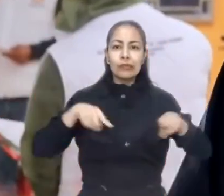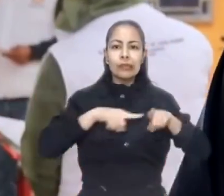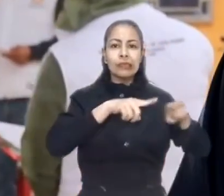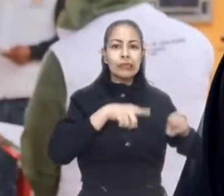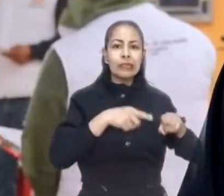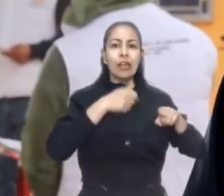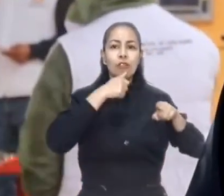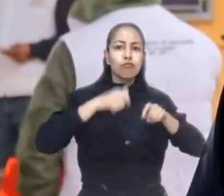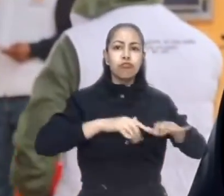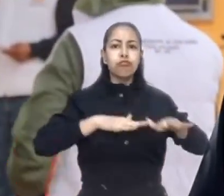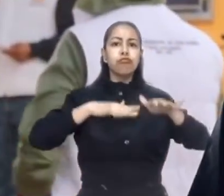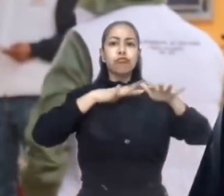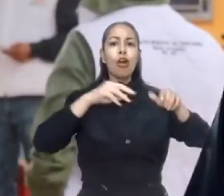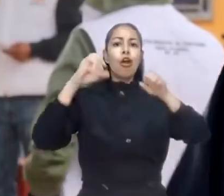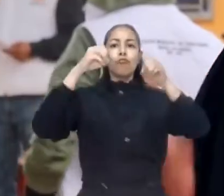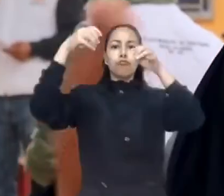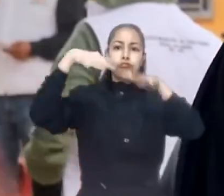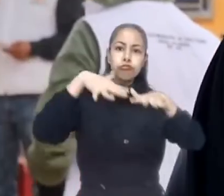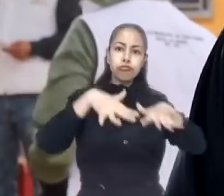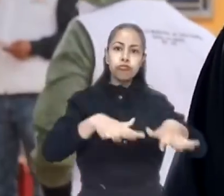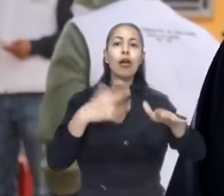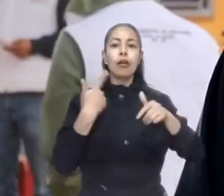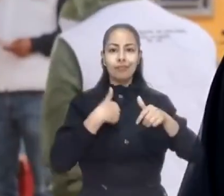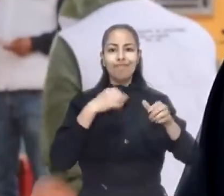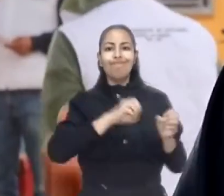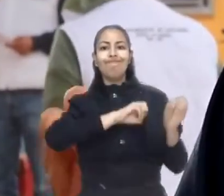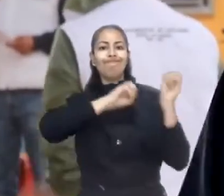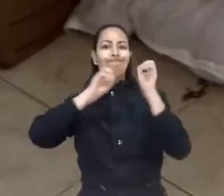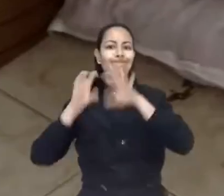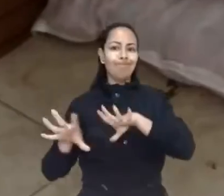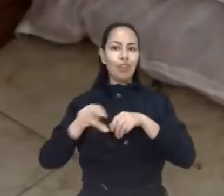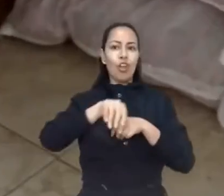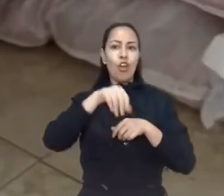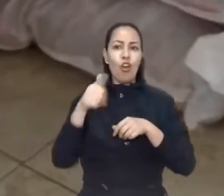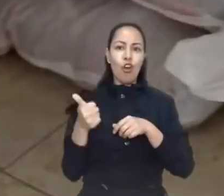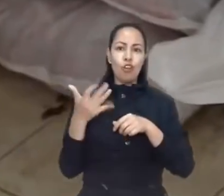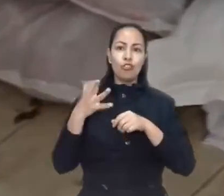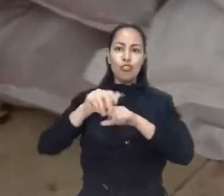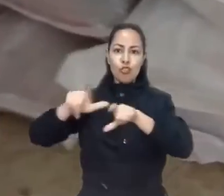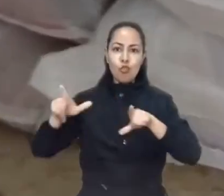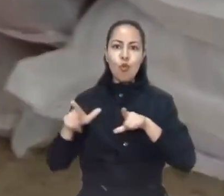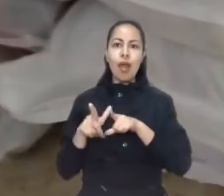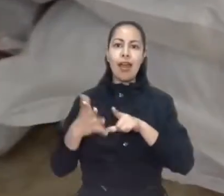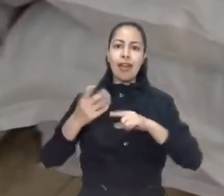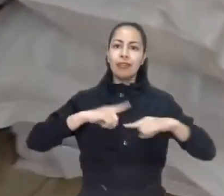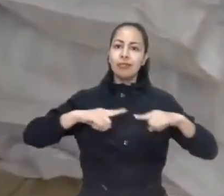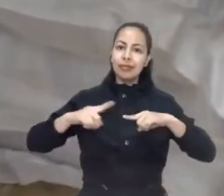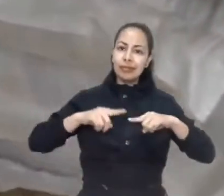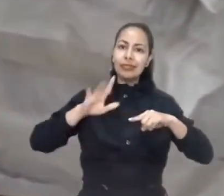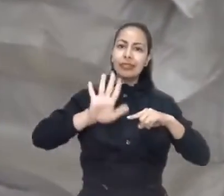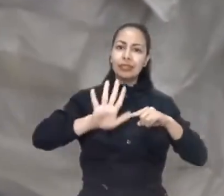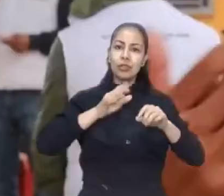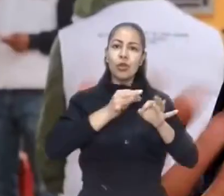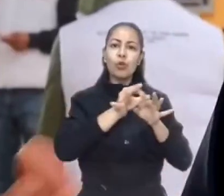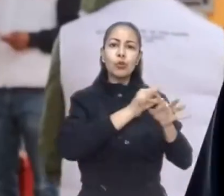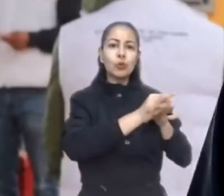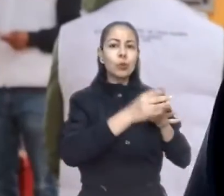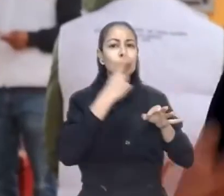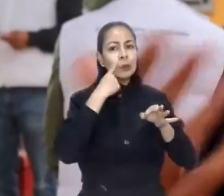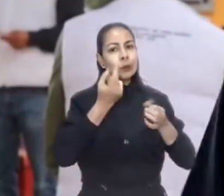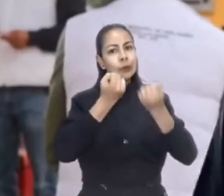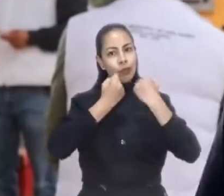por deslizamientos, por inundaciones, evacuemos. Ese es el llamado que hacemos a las comunidades, a las administraciones locales, a que